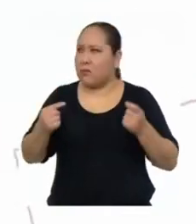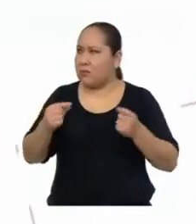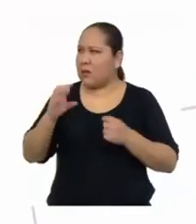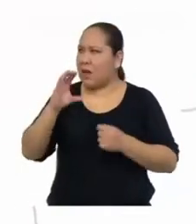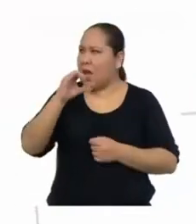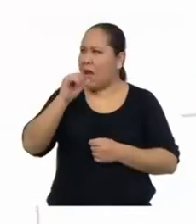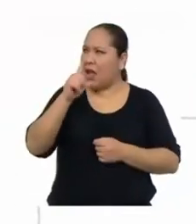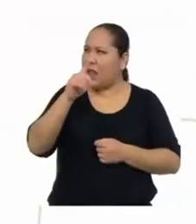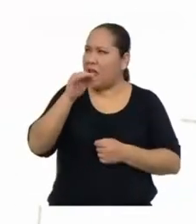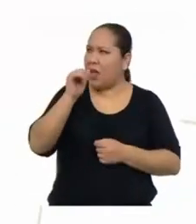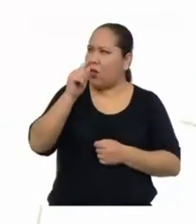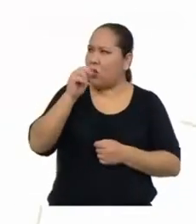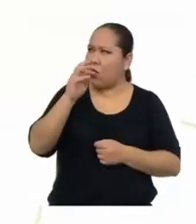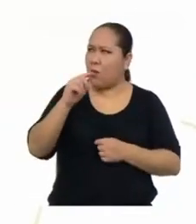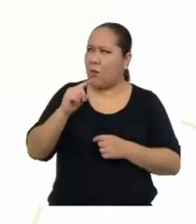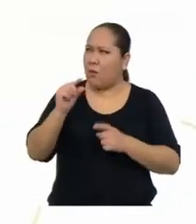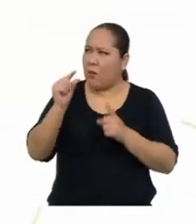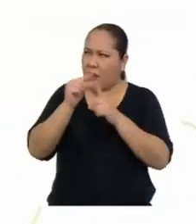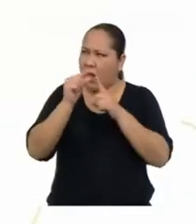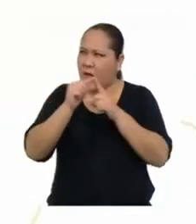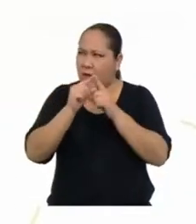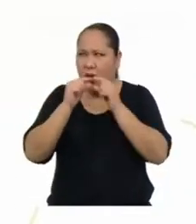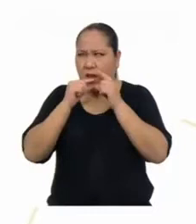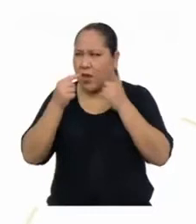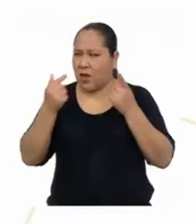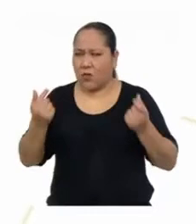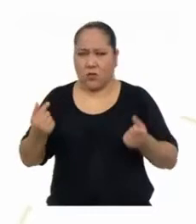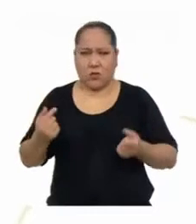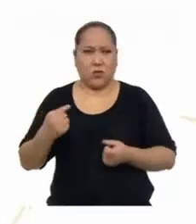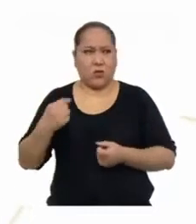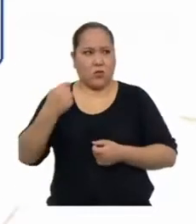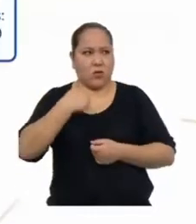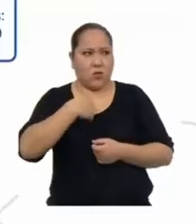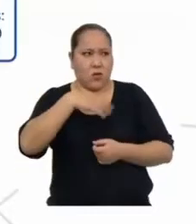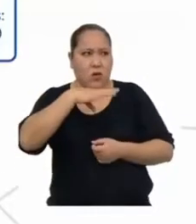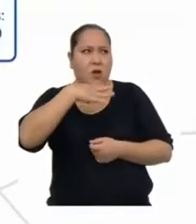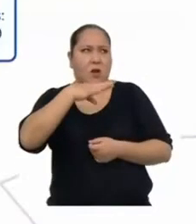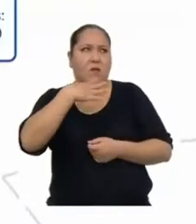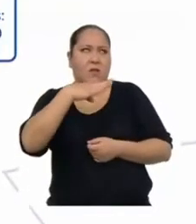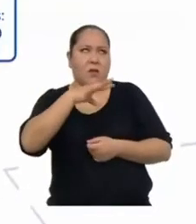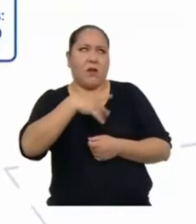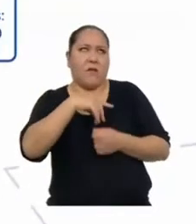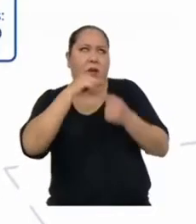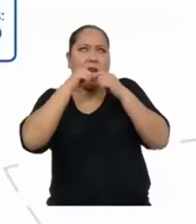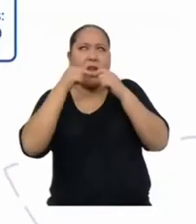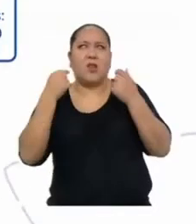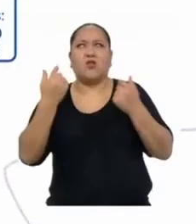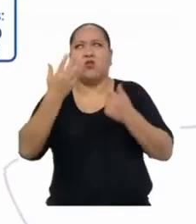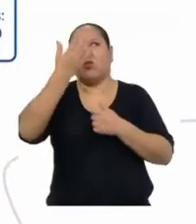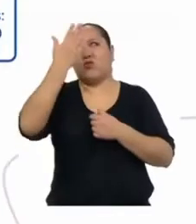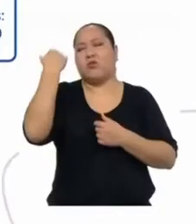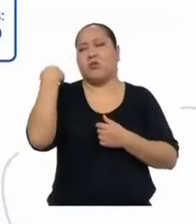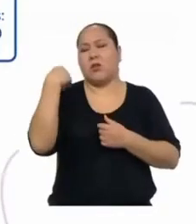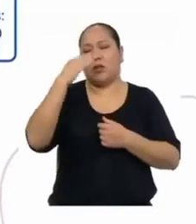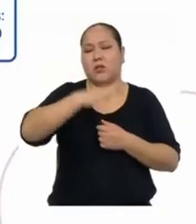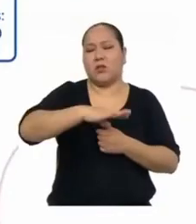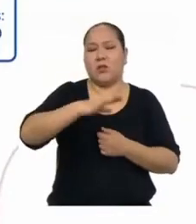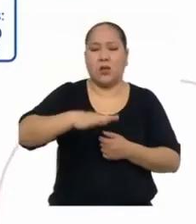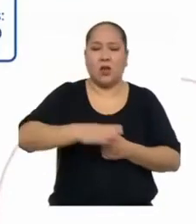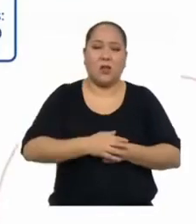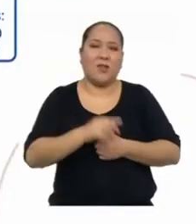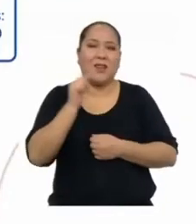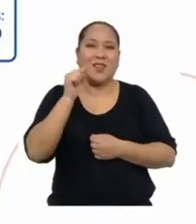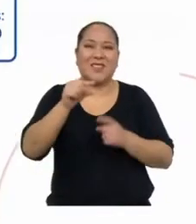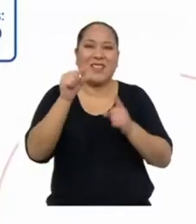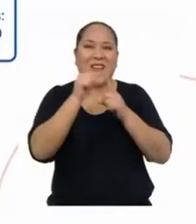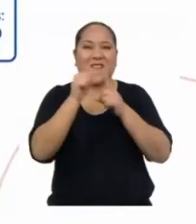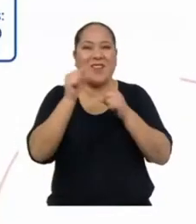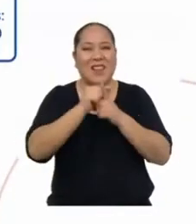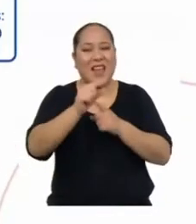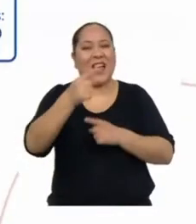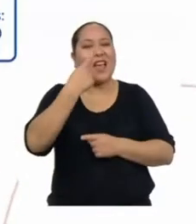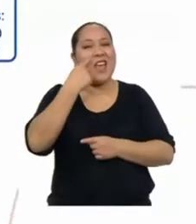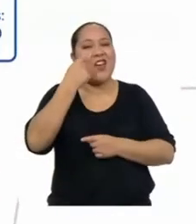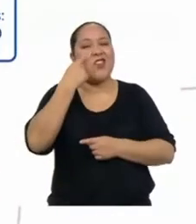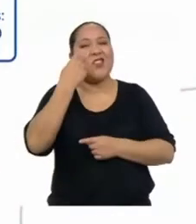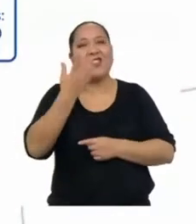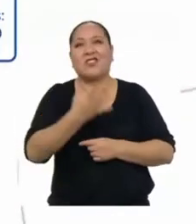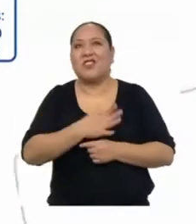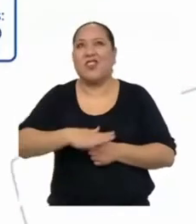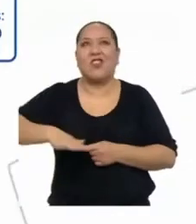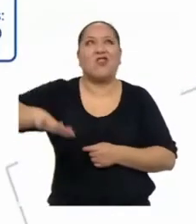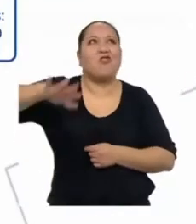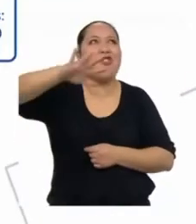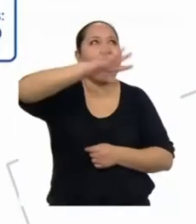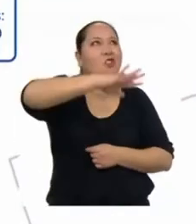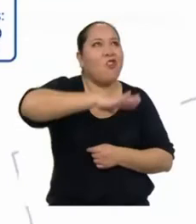quechua? Entonces, yo ya hablaba quechua desde que era chiquito, profe. Es una palabra que conocemos todas